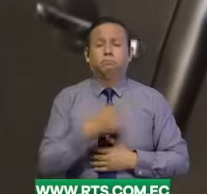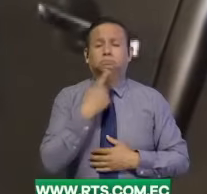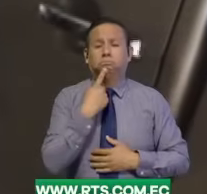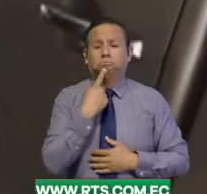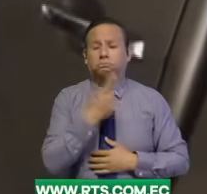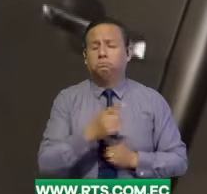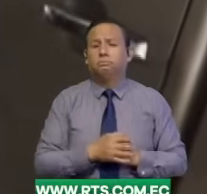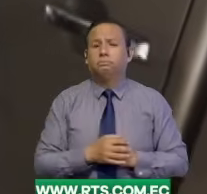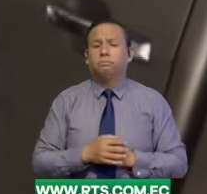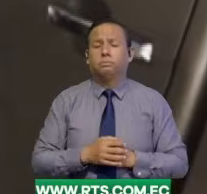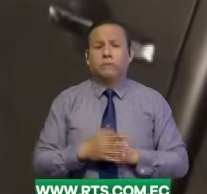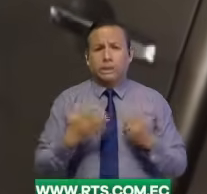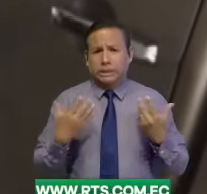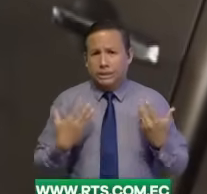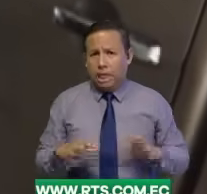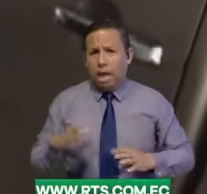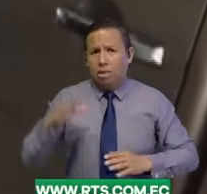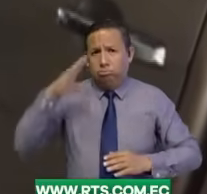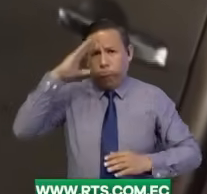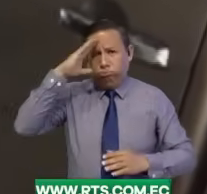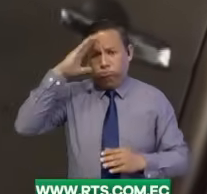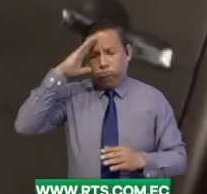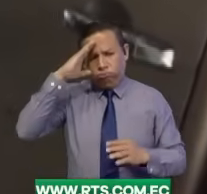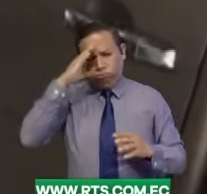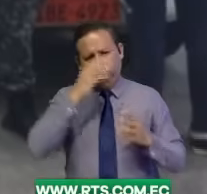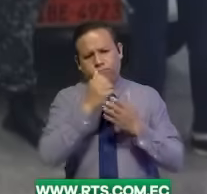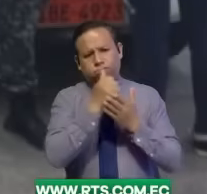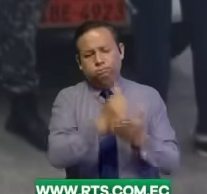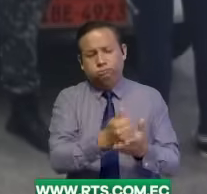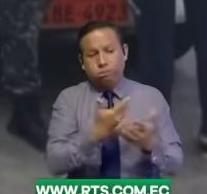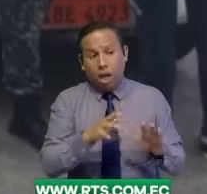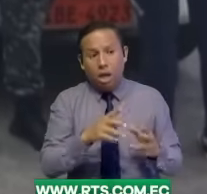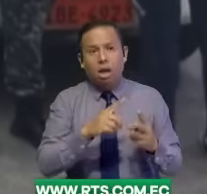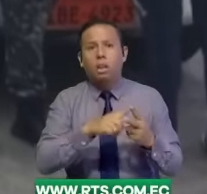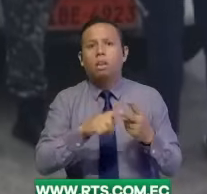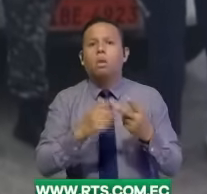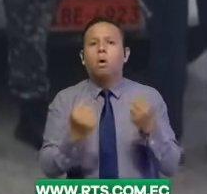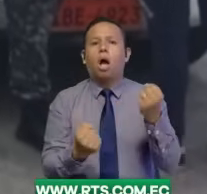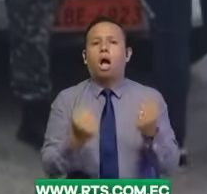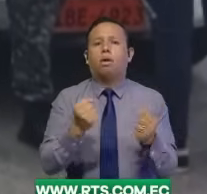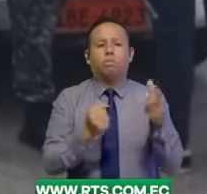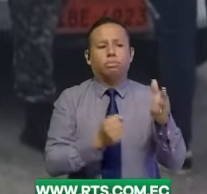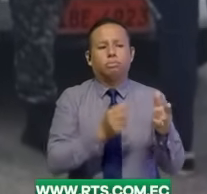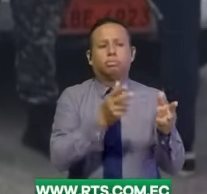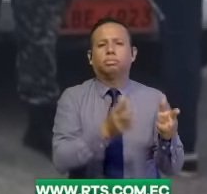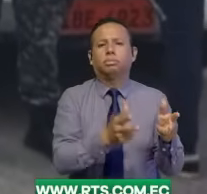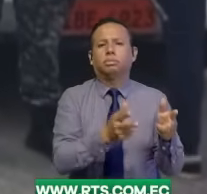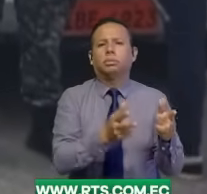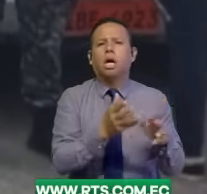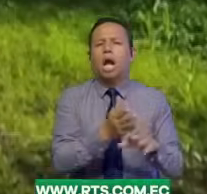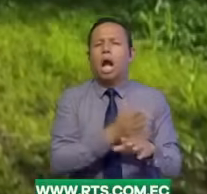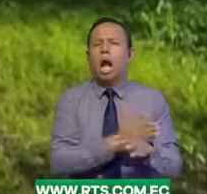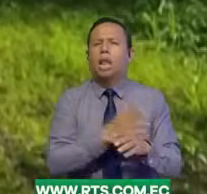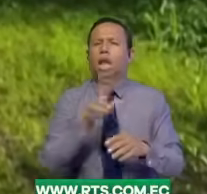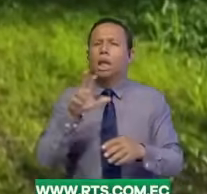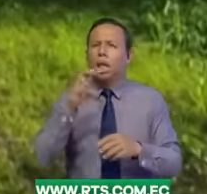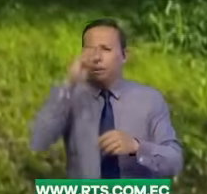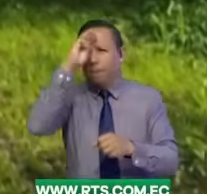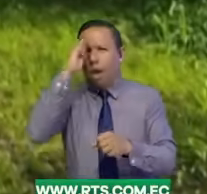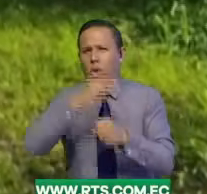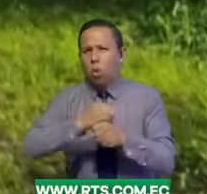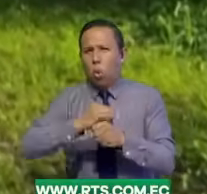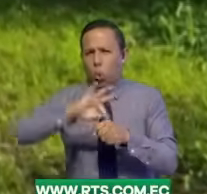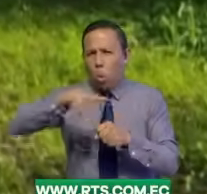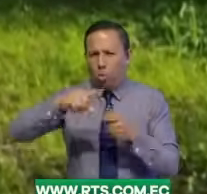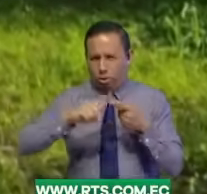En este caso, la fuerza pública logró recuperar dos vehículos. Una camioneta que estaba reportada como robada en Quito el pasado 3 de mayo. Y